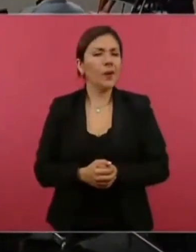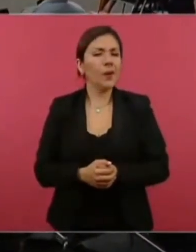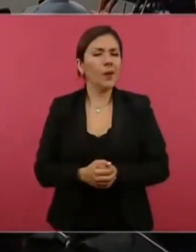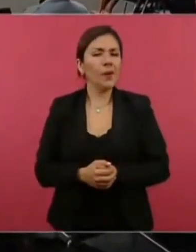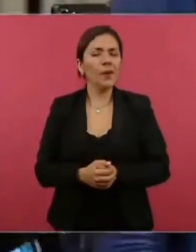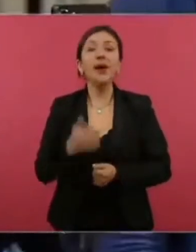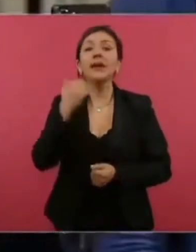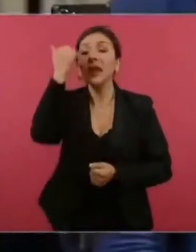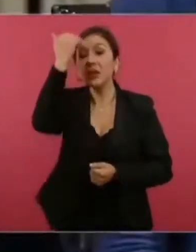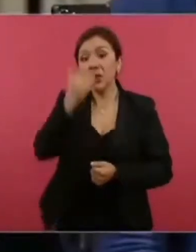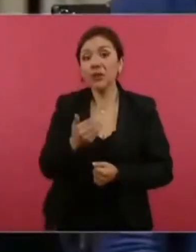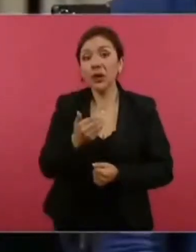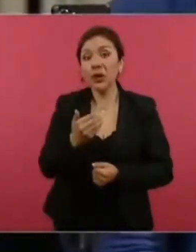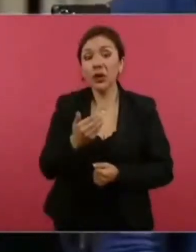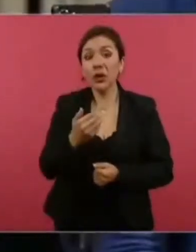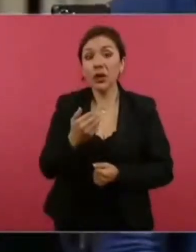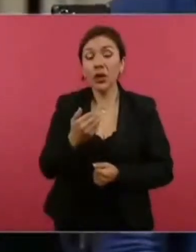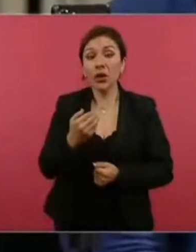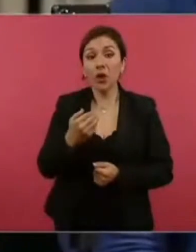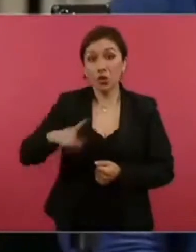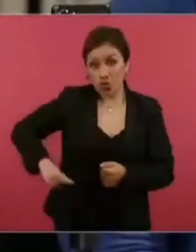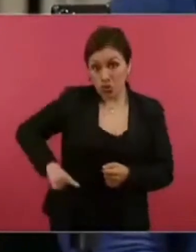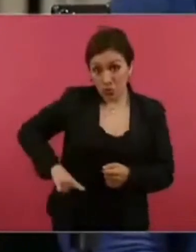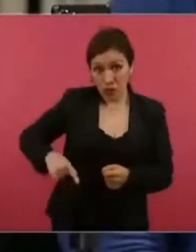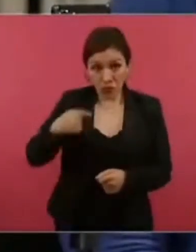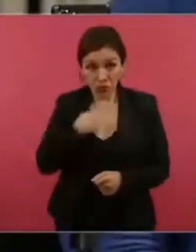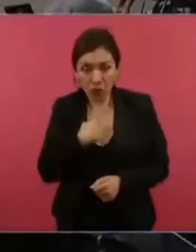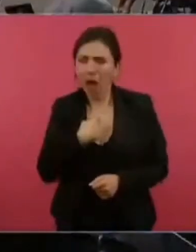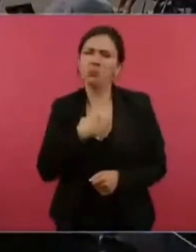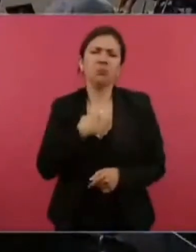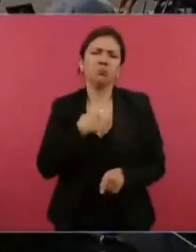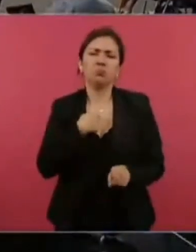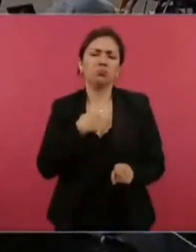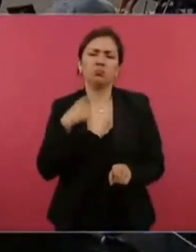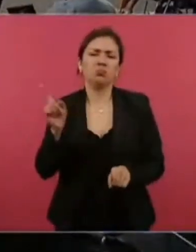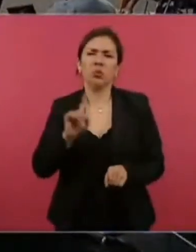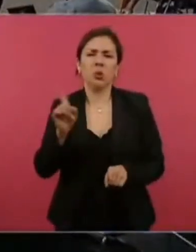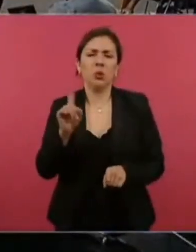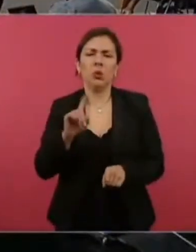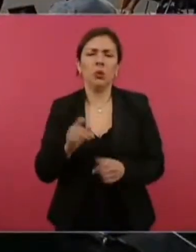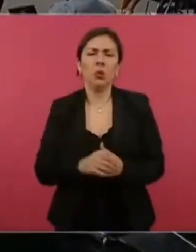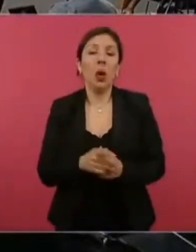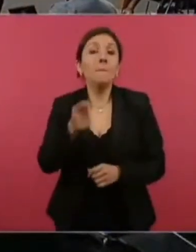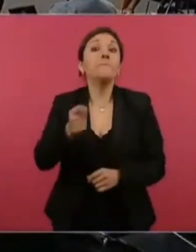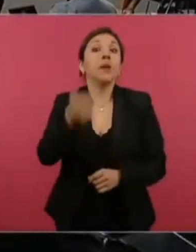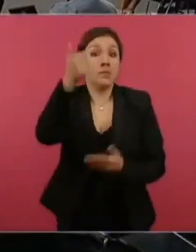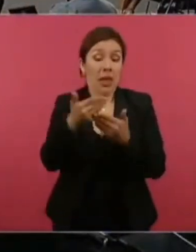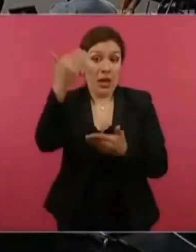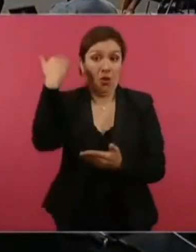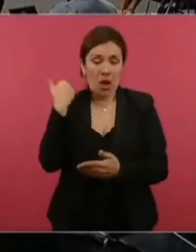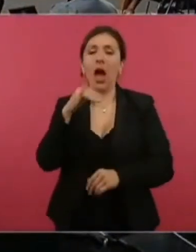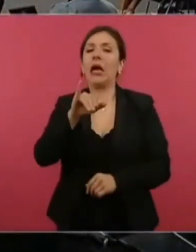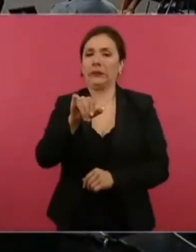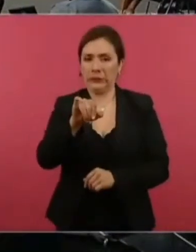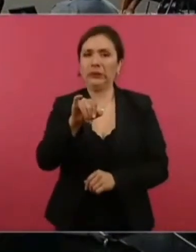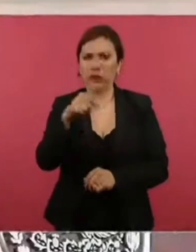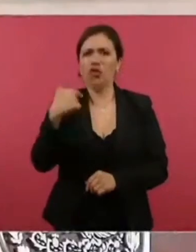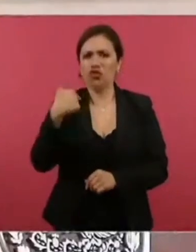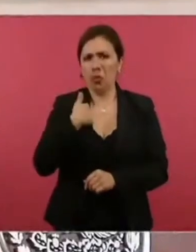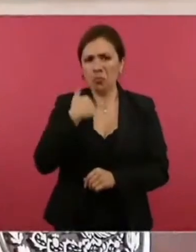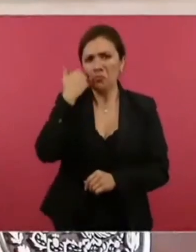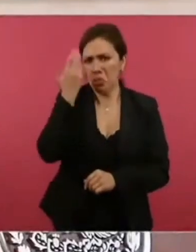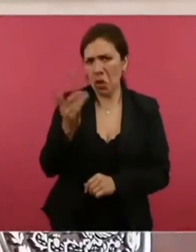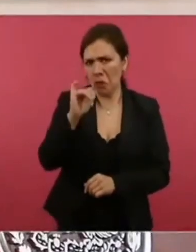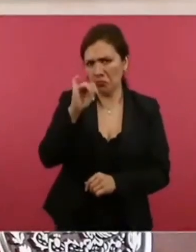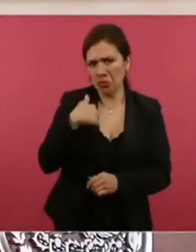Que si el gobierno Ah, todavía nosotros. No, no. ya Al no. principio sí, teníamos